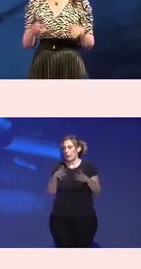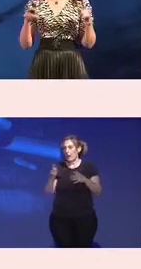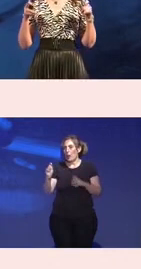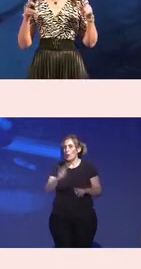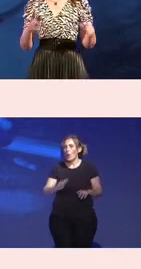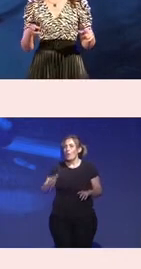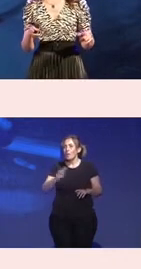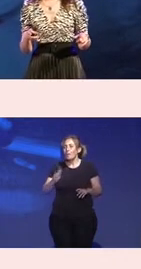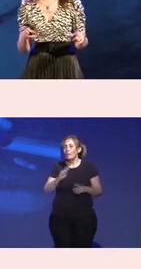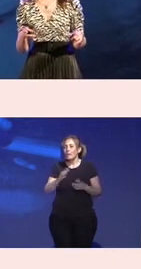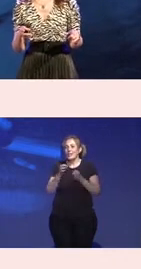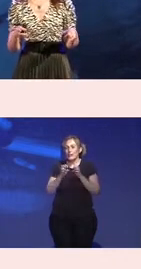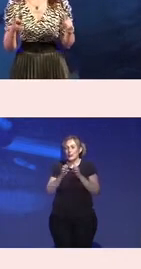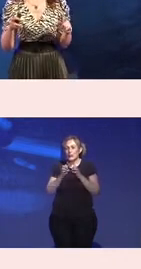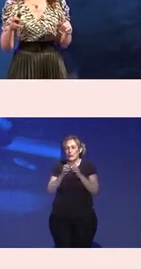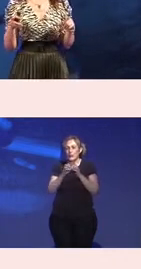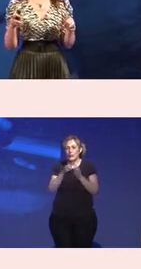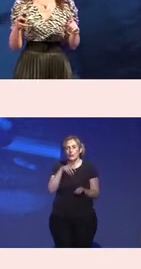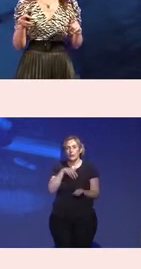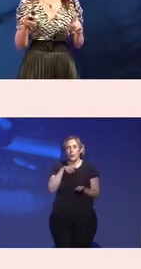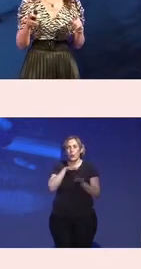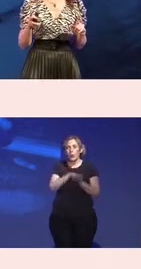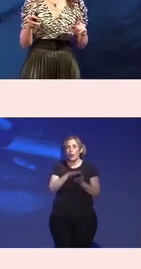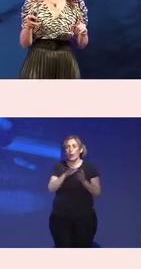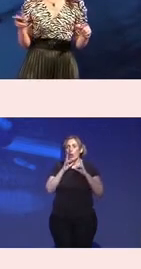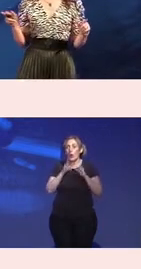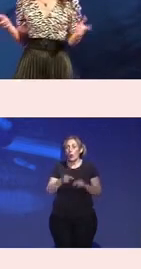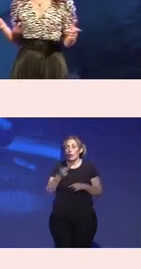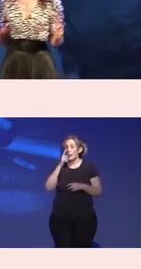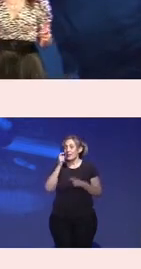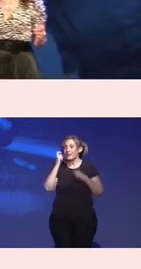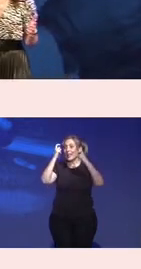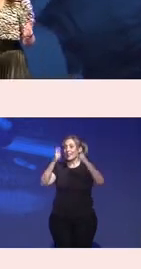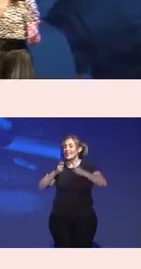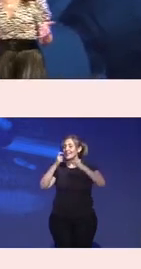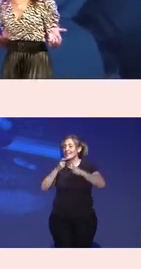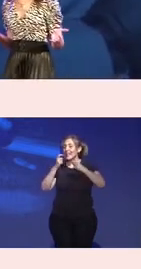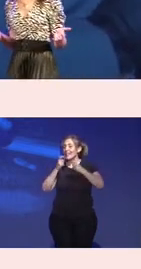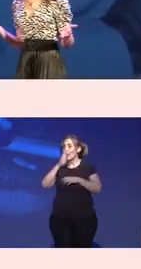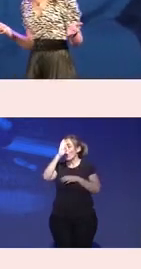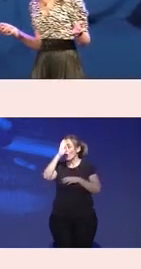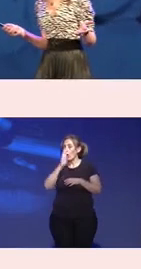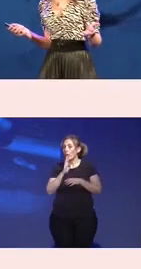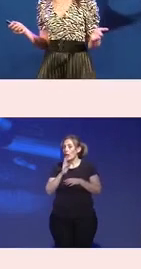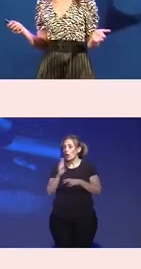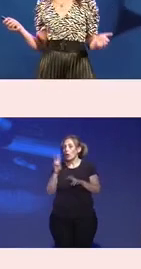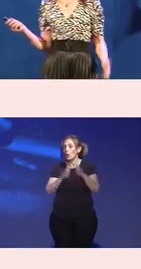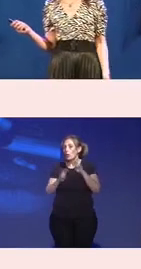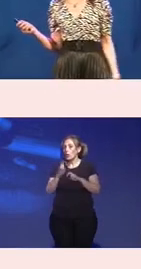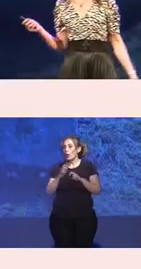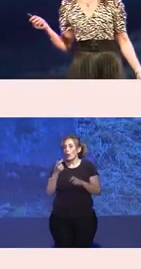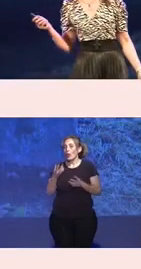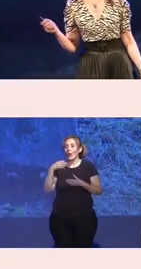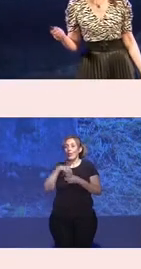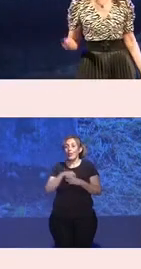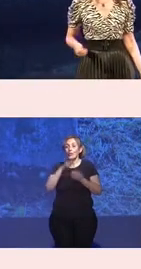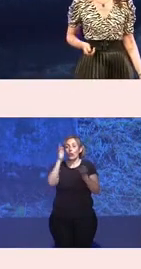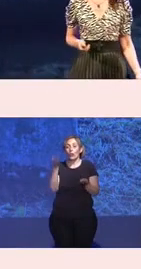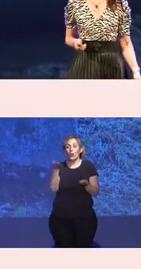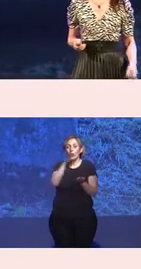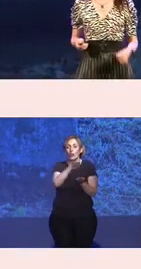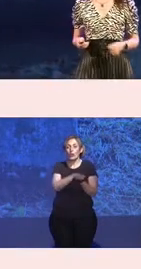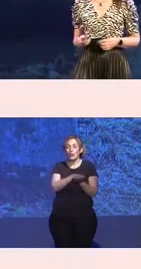meses ese cuerpo había han intentado esconderlo donde nunca nadie lo buscaría en una tumba la del